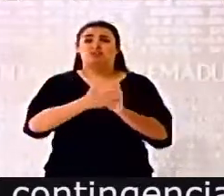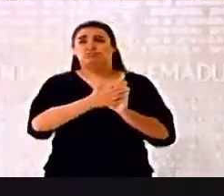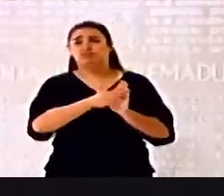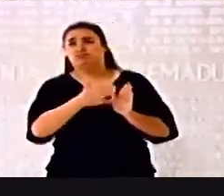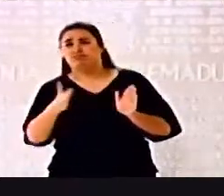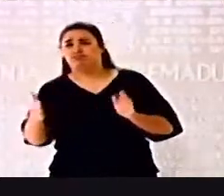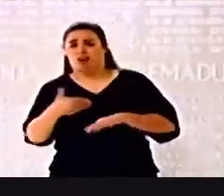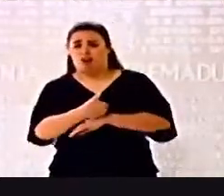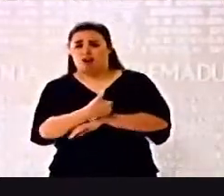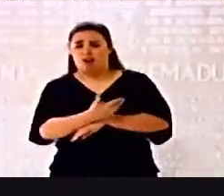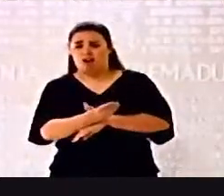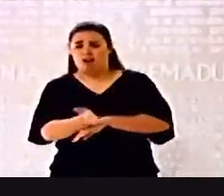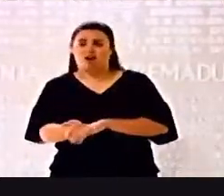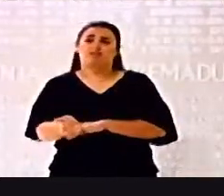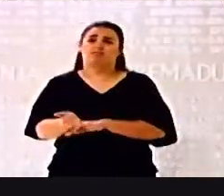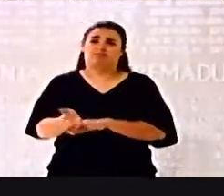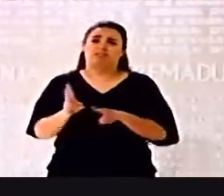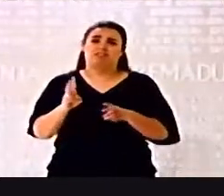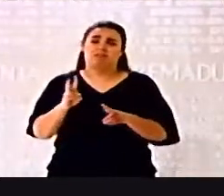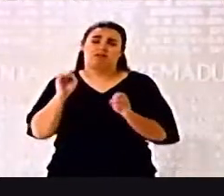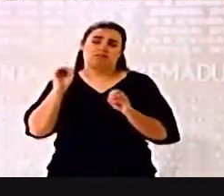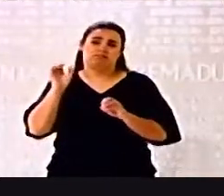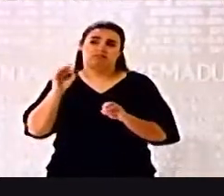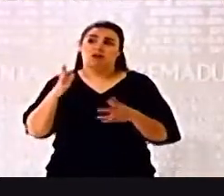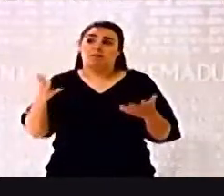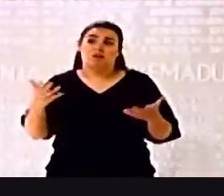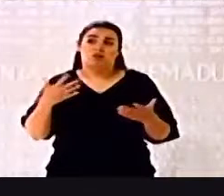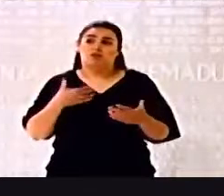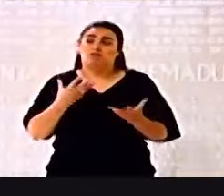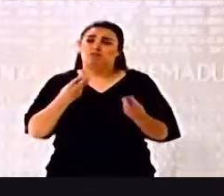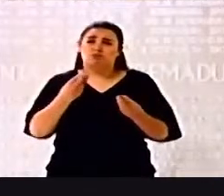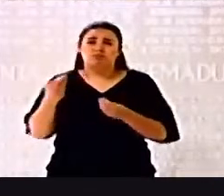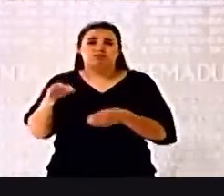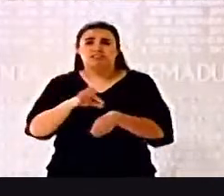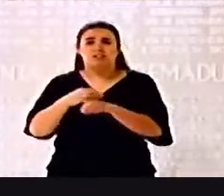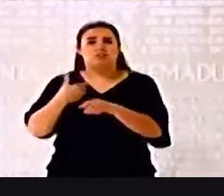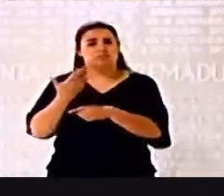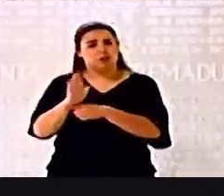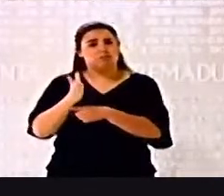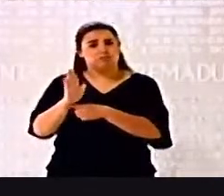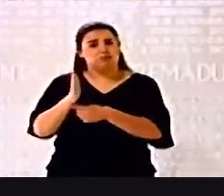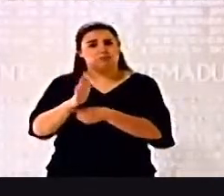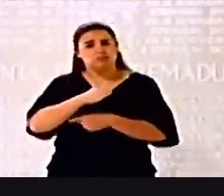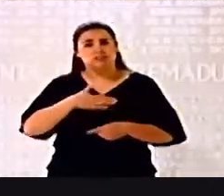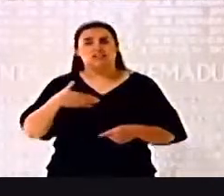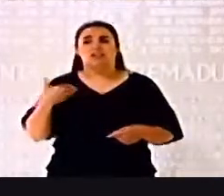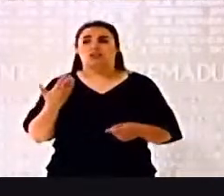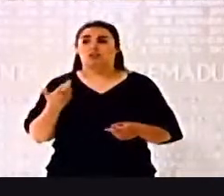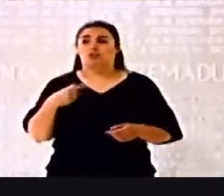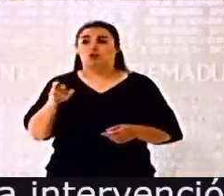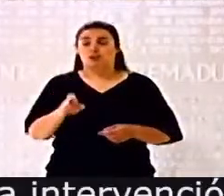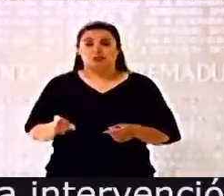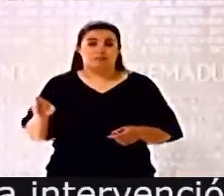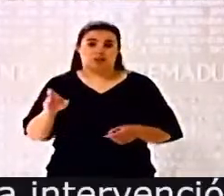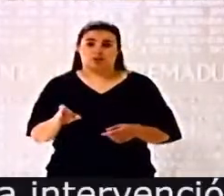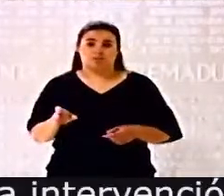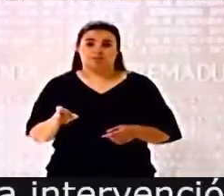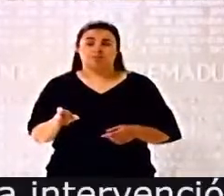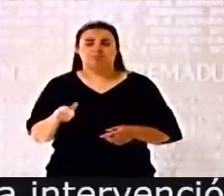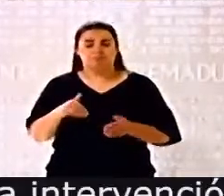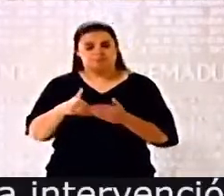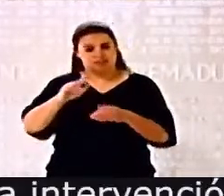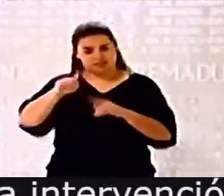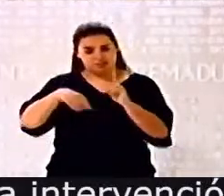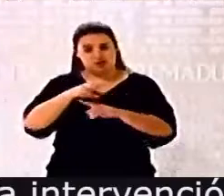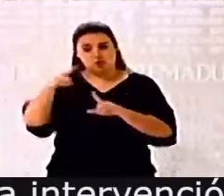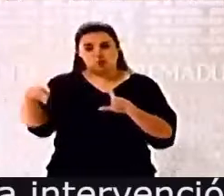de la intervención, pero eran numerosas guías las que queríamos presentar. Insisto, estarán en nuestra página